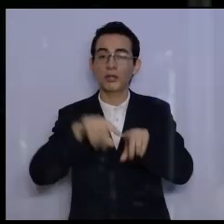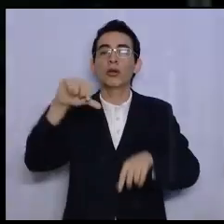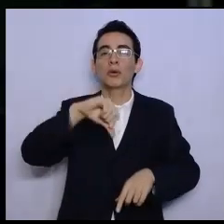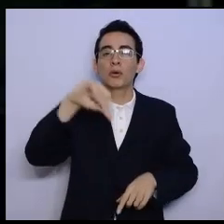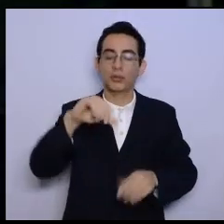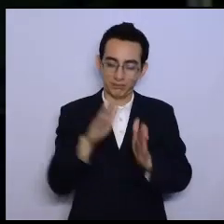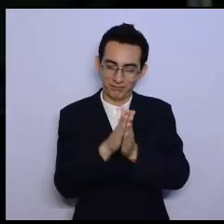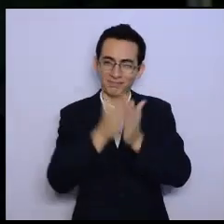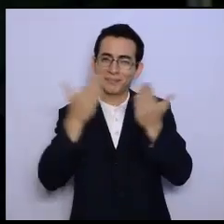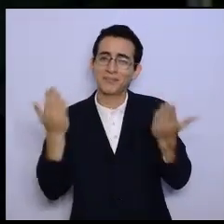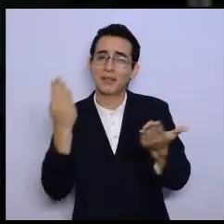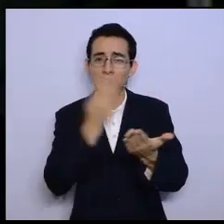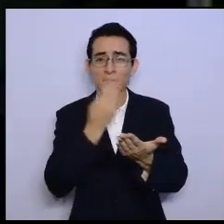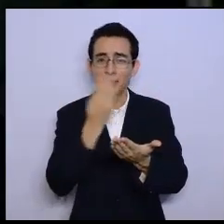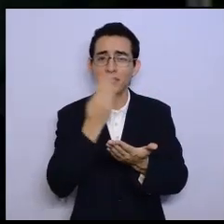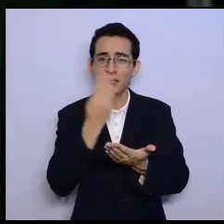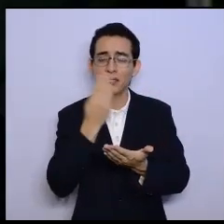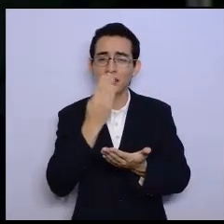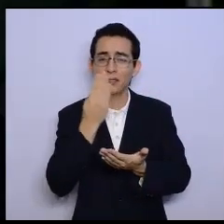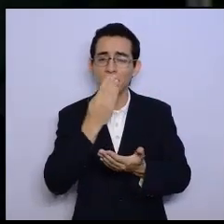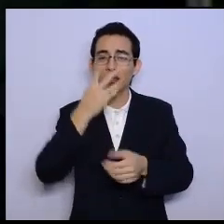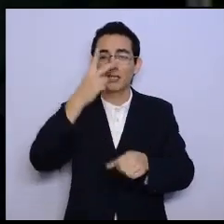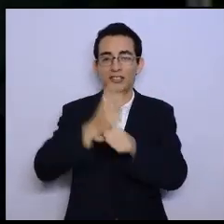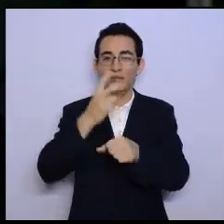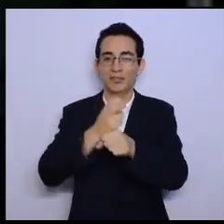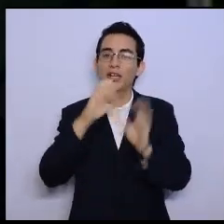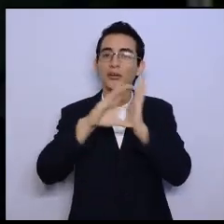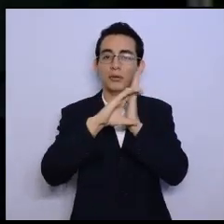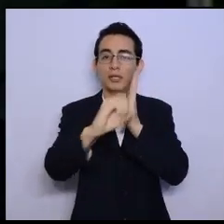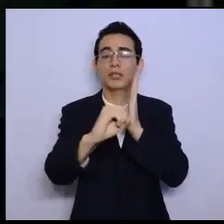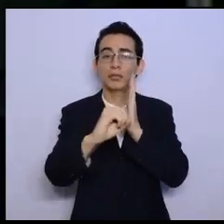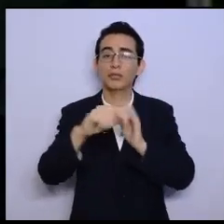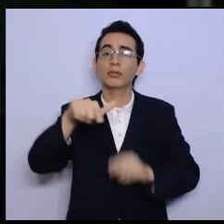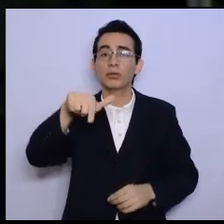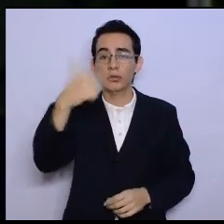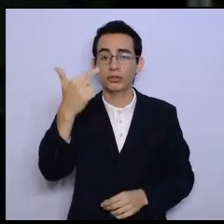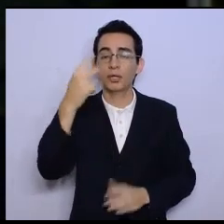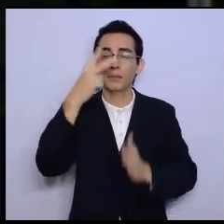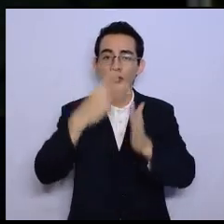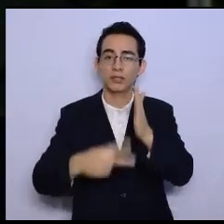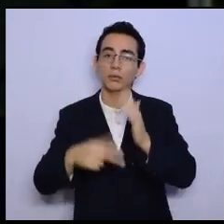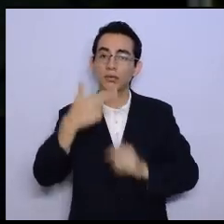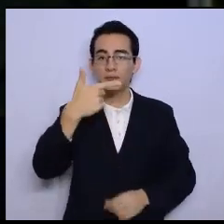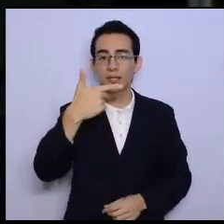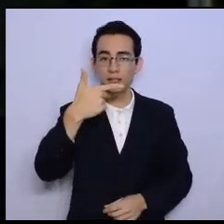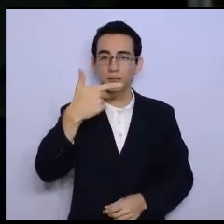Quiero que vayan abriendo su Biblia en 2 de Corintios 12, versículo 7.